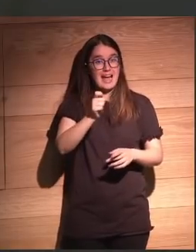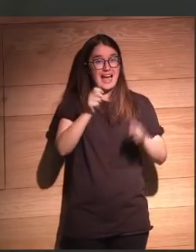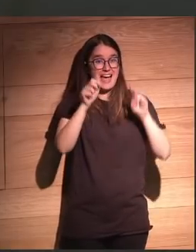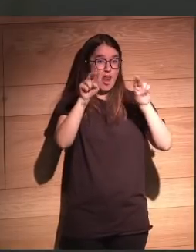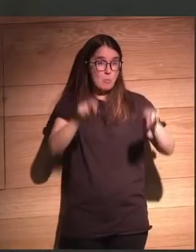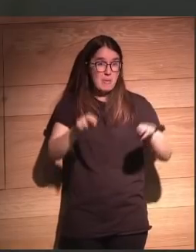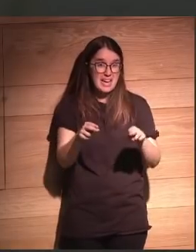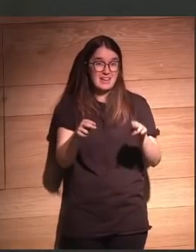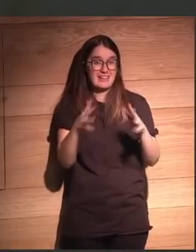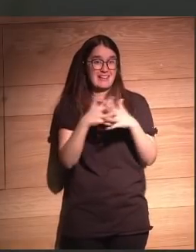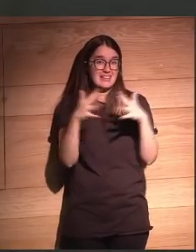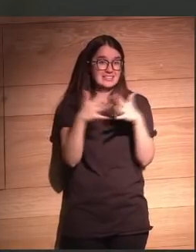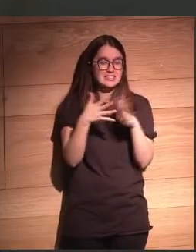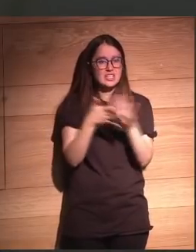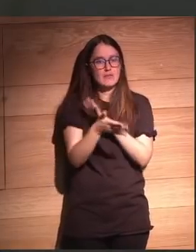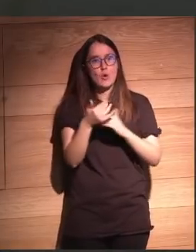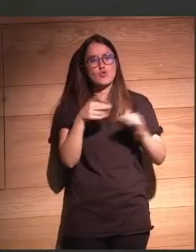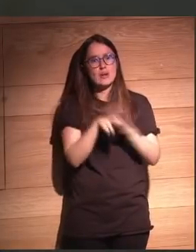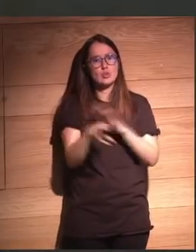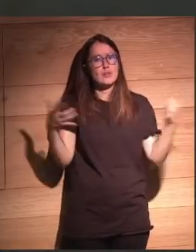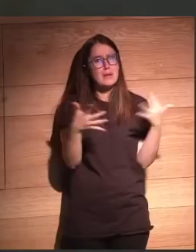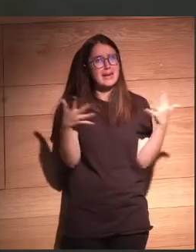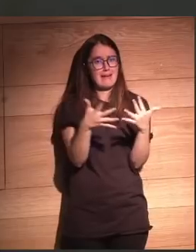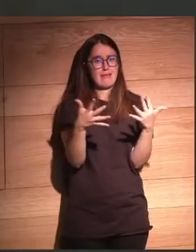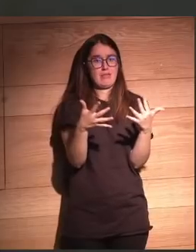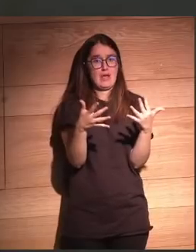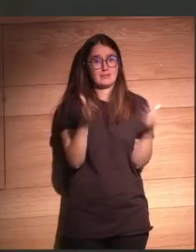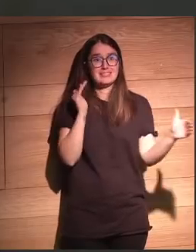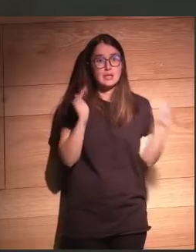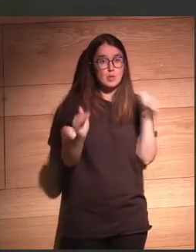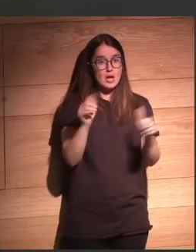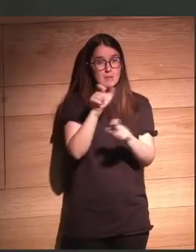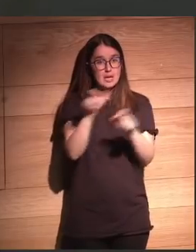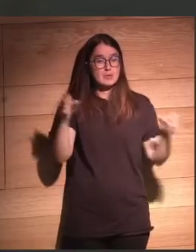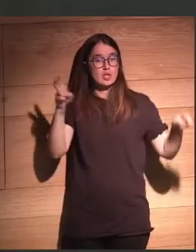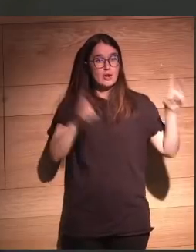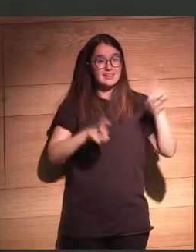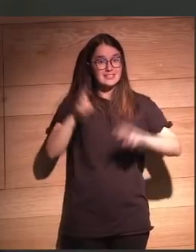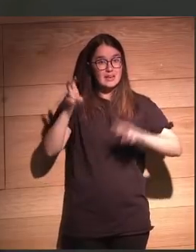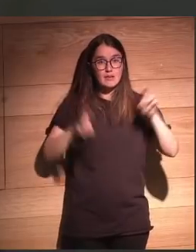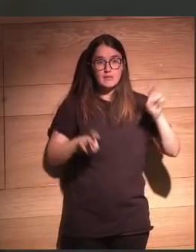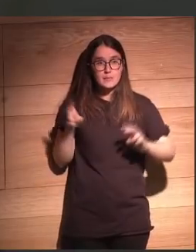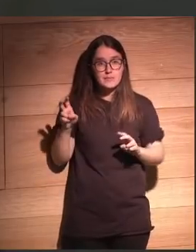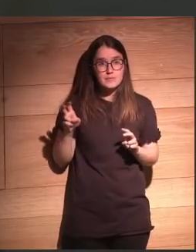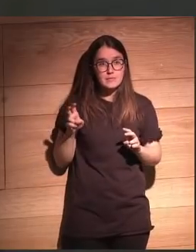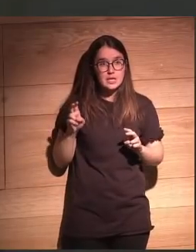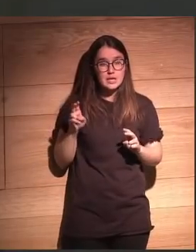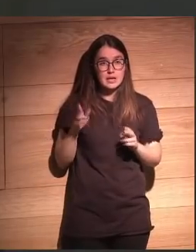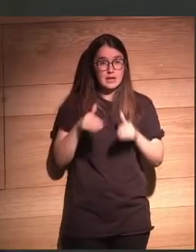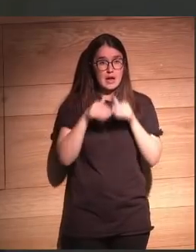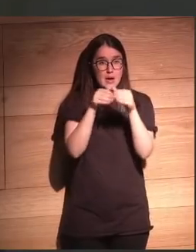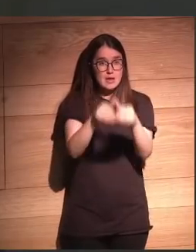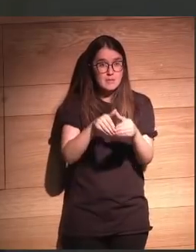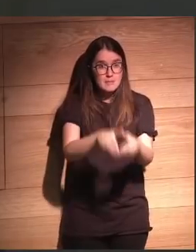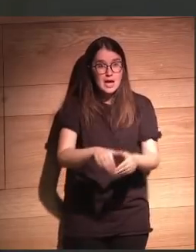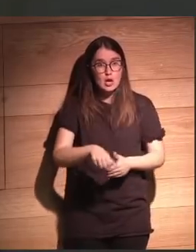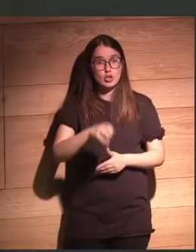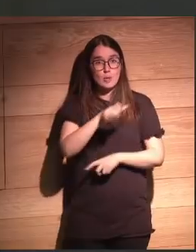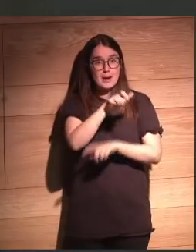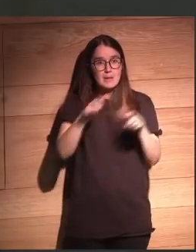es un recurso de emergencia temporal para las gentes que vienen de las pateras, o para la gente que